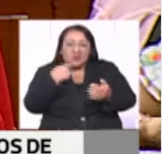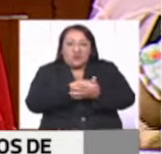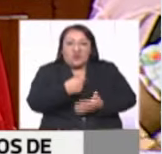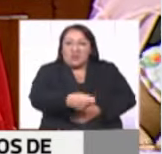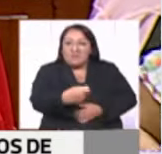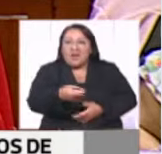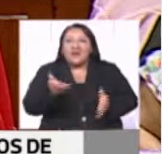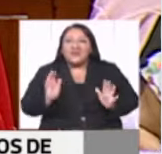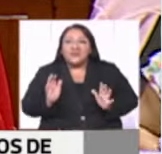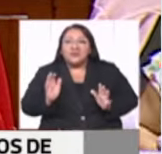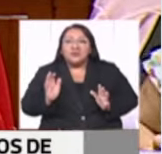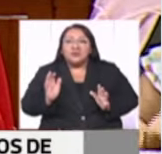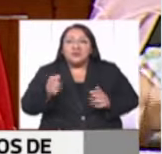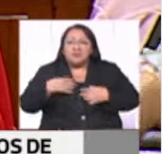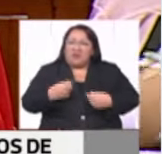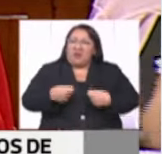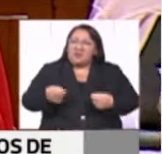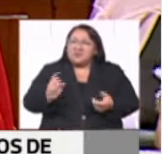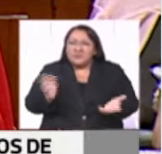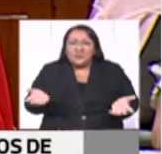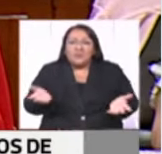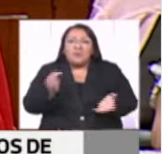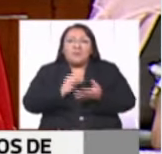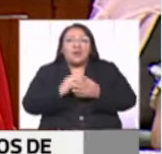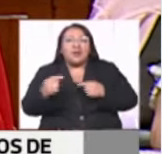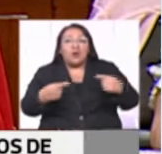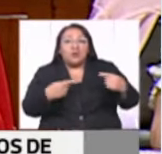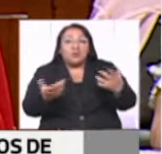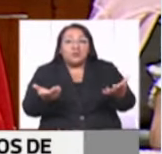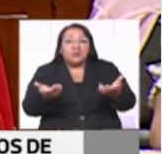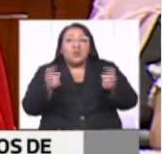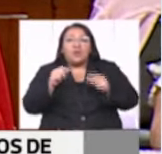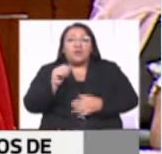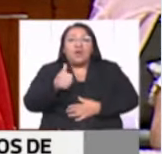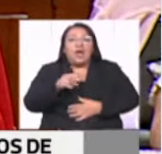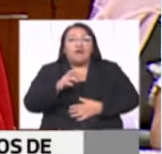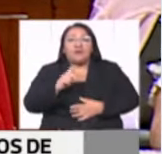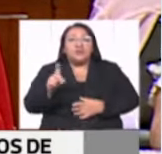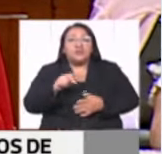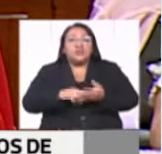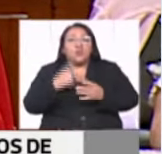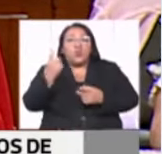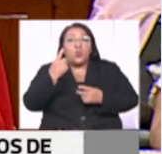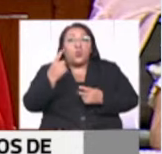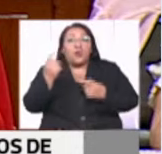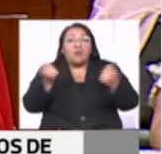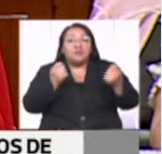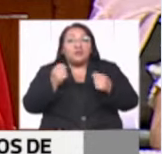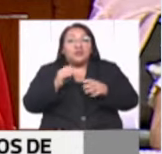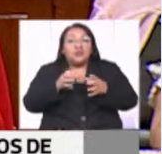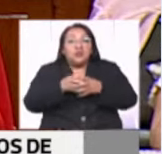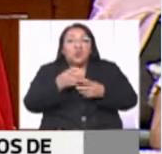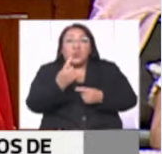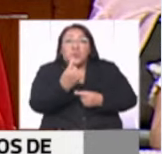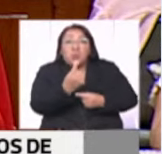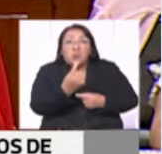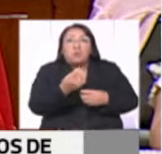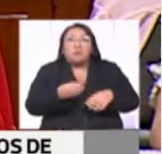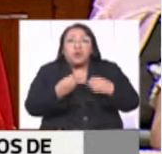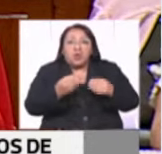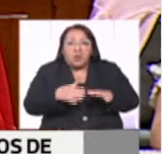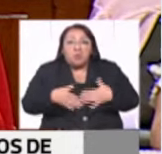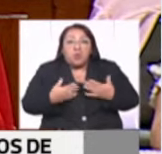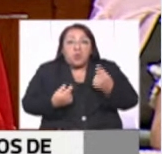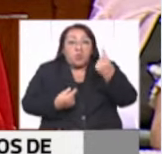vamos a pagar. Pero además, para que se amplíe la competencia y que las AFP no sean las únicas administradoras del sistema privado. Que pueda